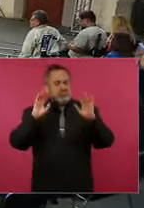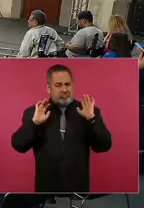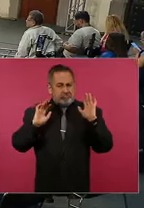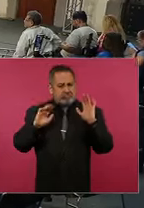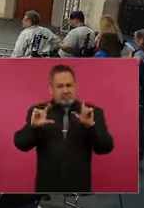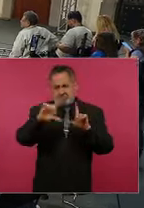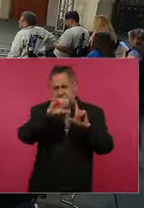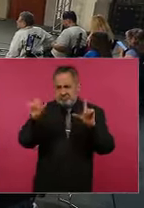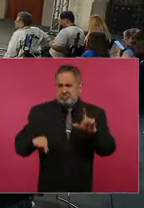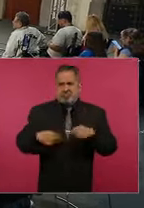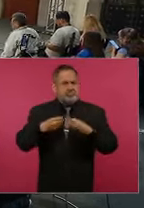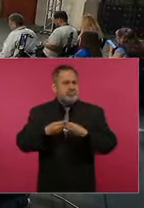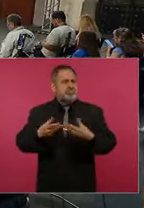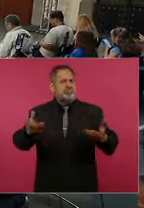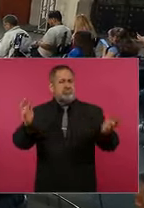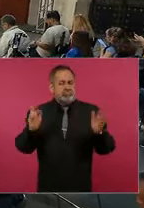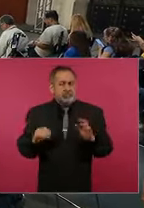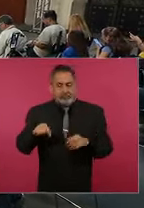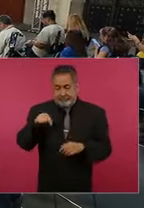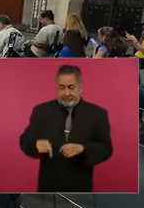sobre todo los programas